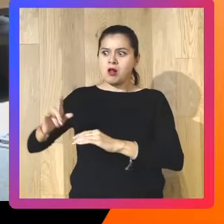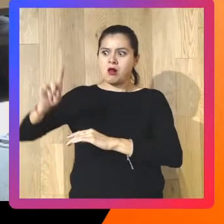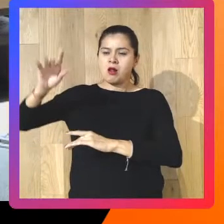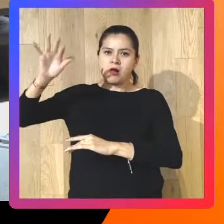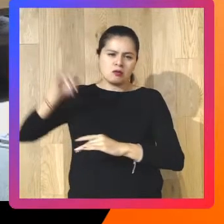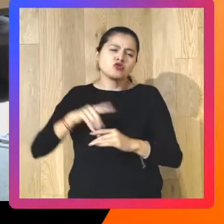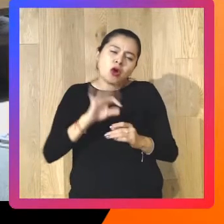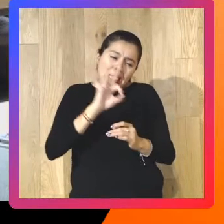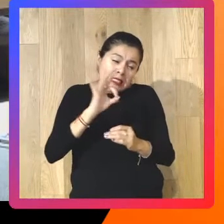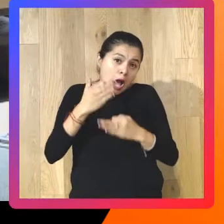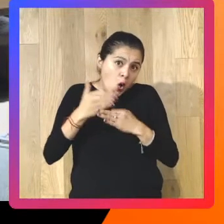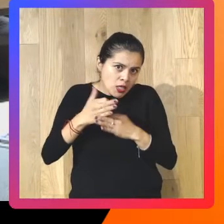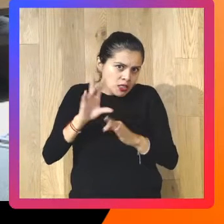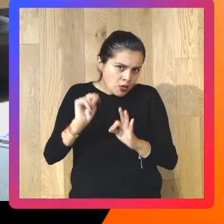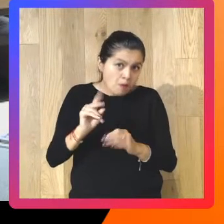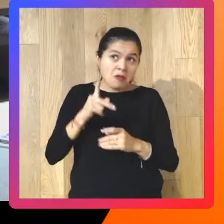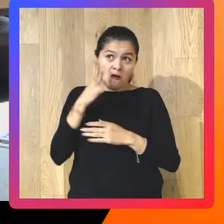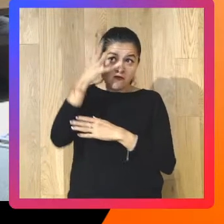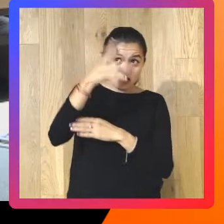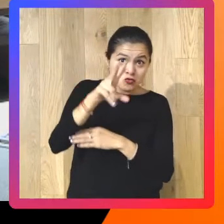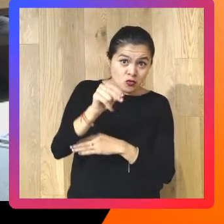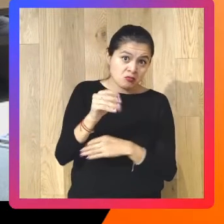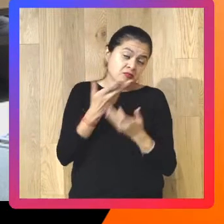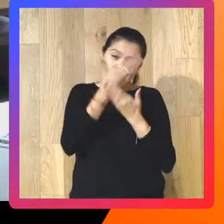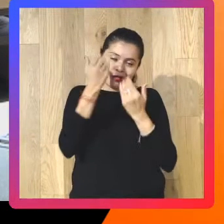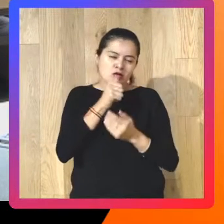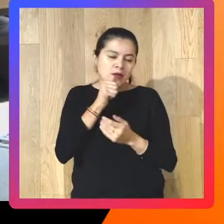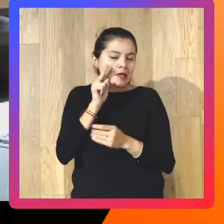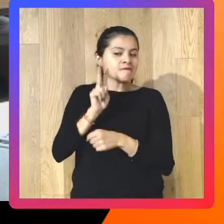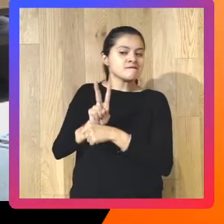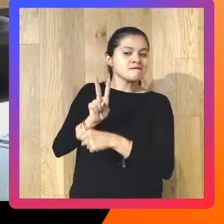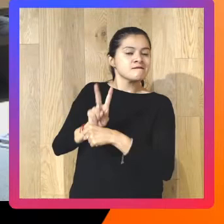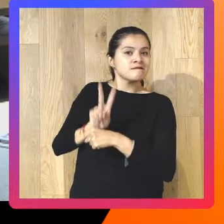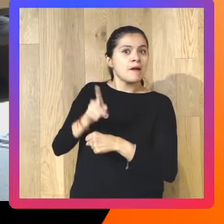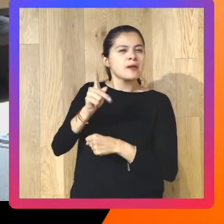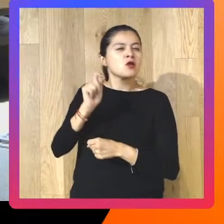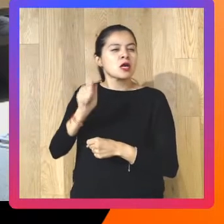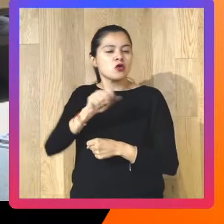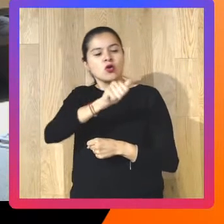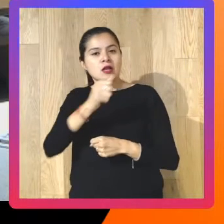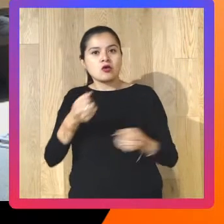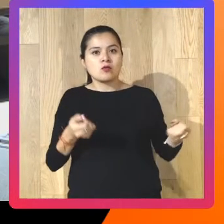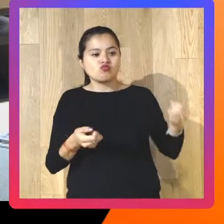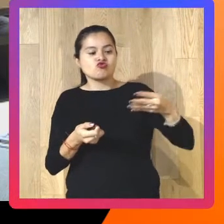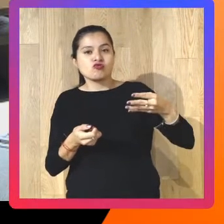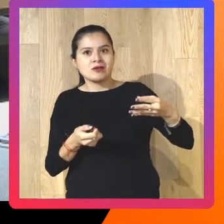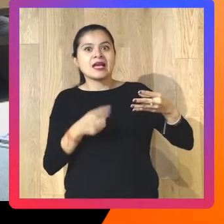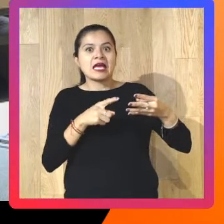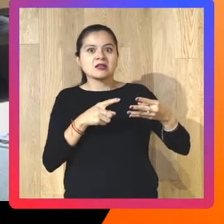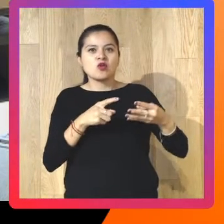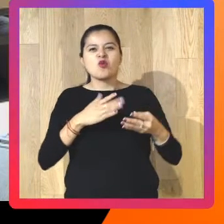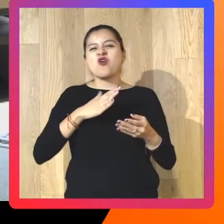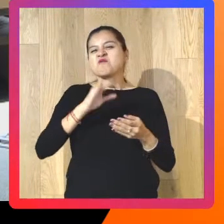pueda generar en el futuro, y por eso lo tenemos que seguir observando. Pero hay otra variable que tenemos que cuidar, que es que no genere